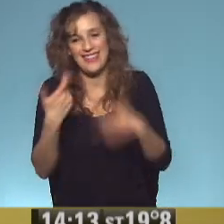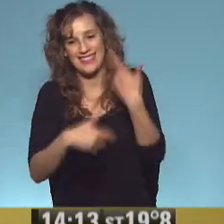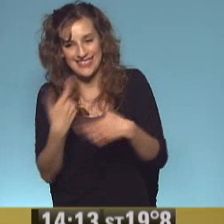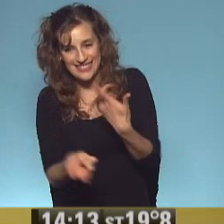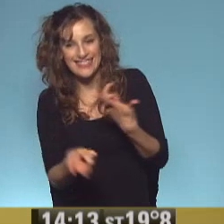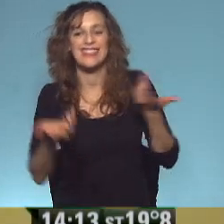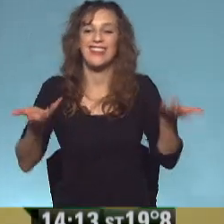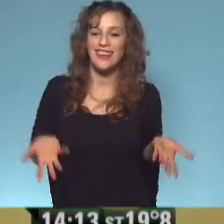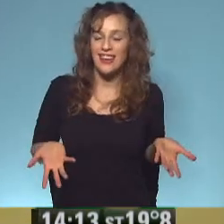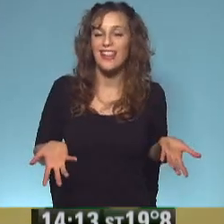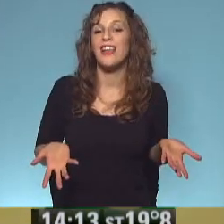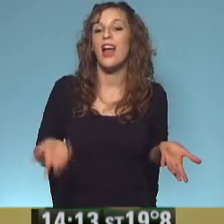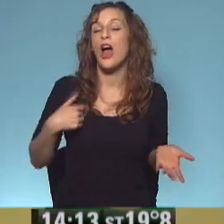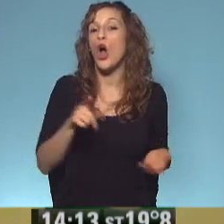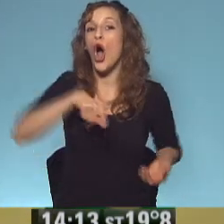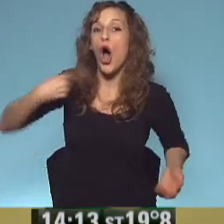¡Sigamos!